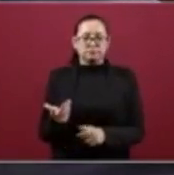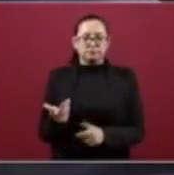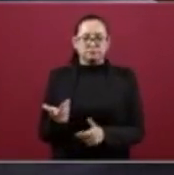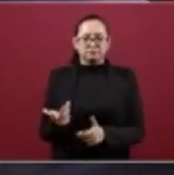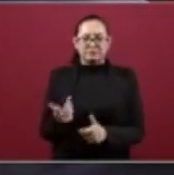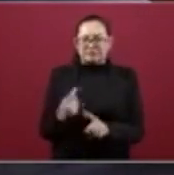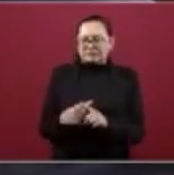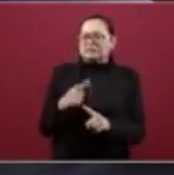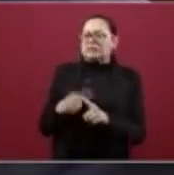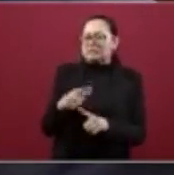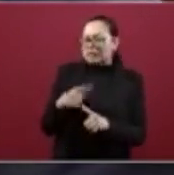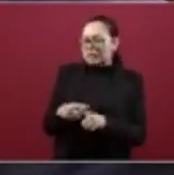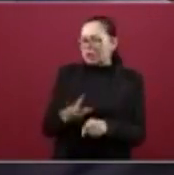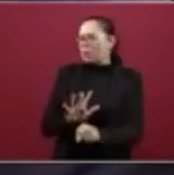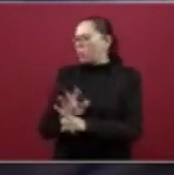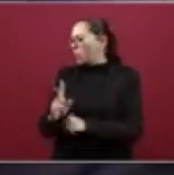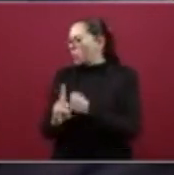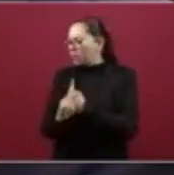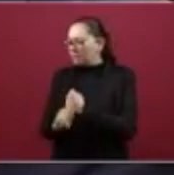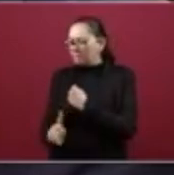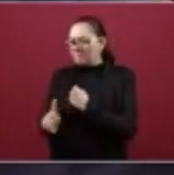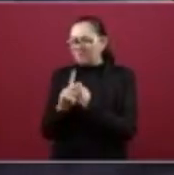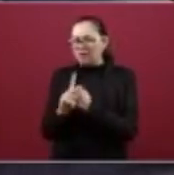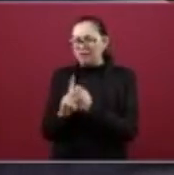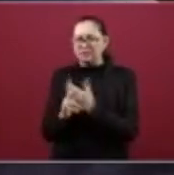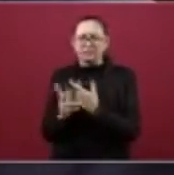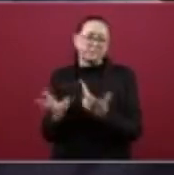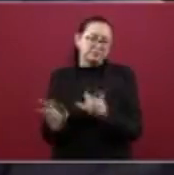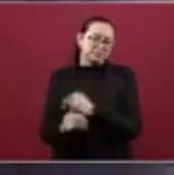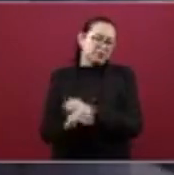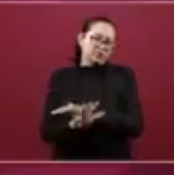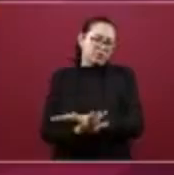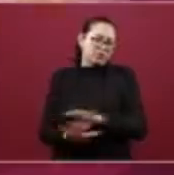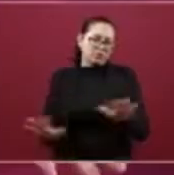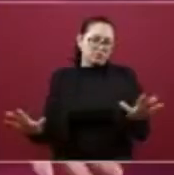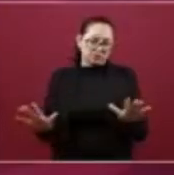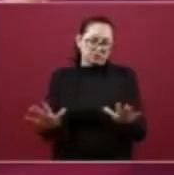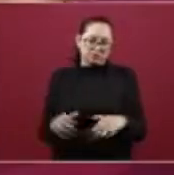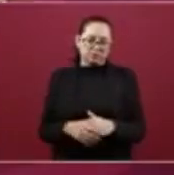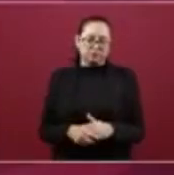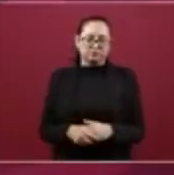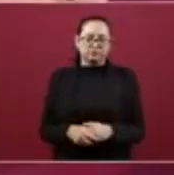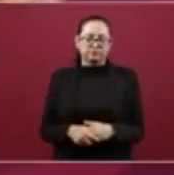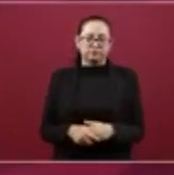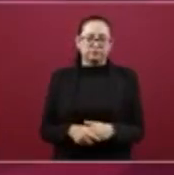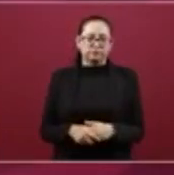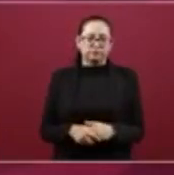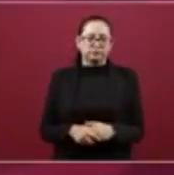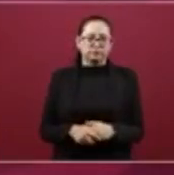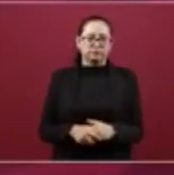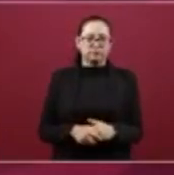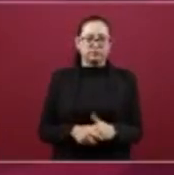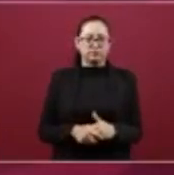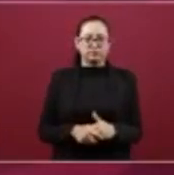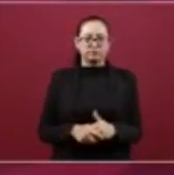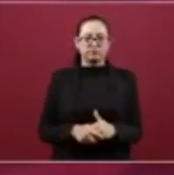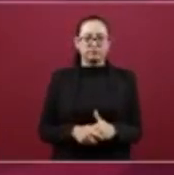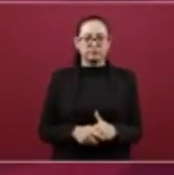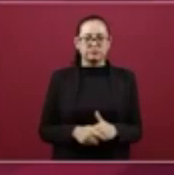quiénes son, de dónde vienen, tener información. En este caso, por ejemplo,